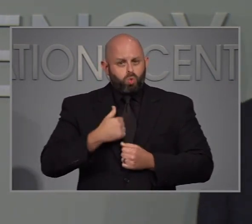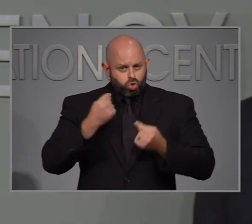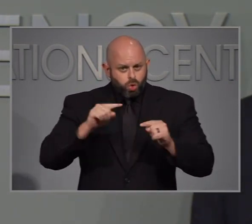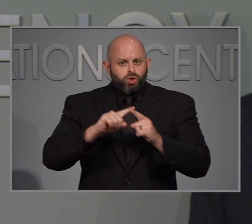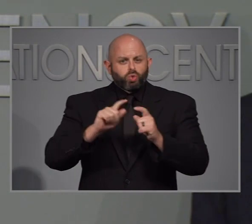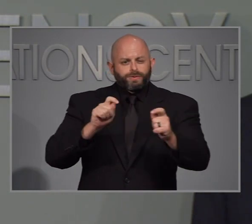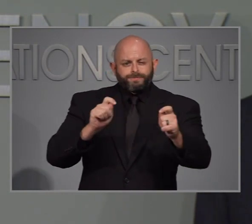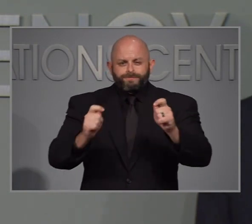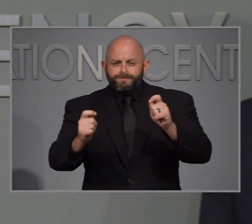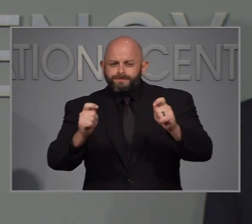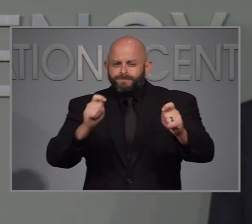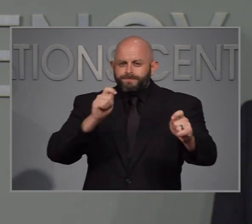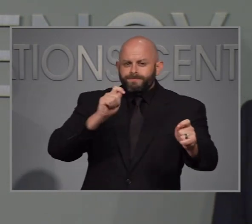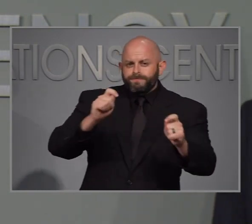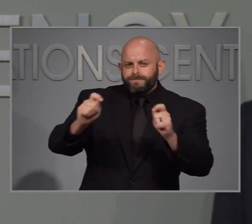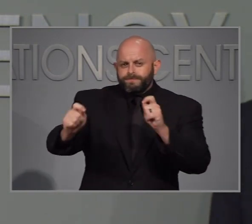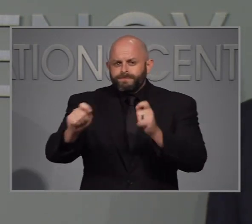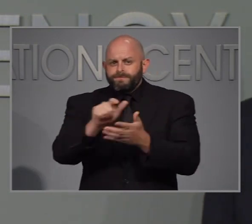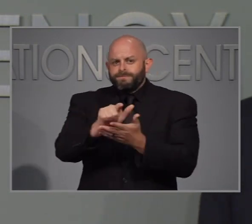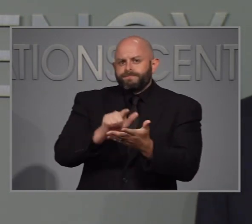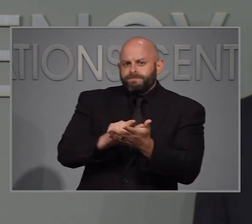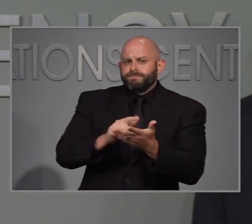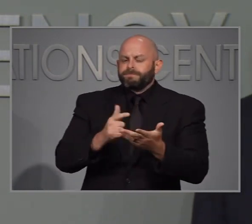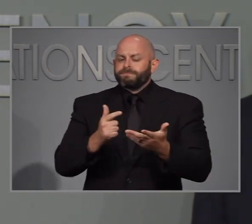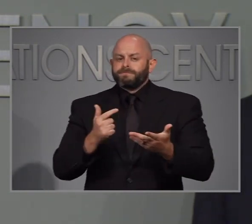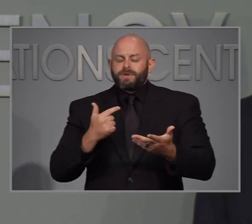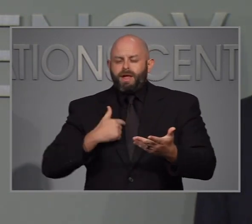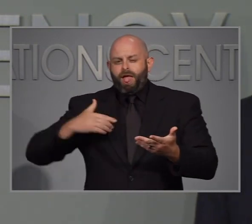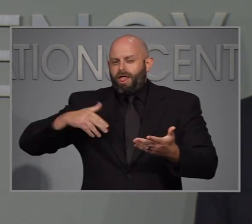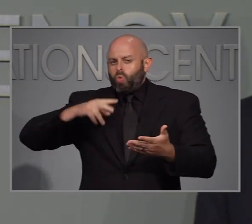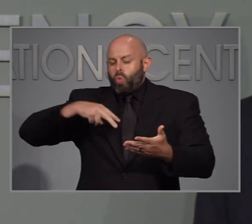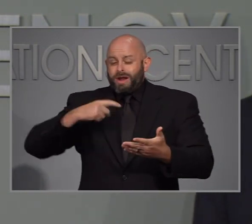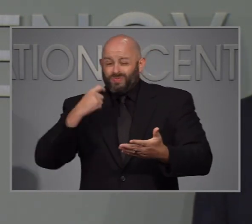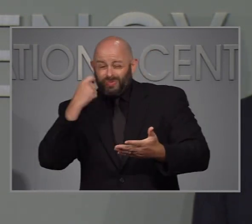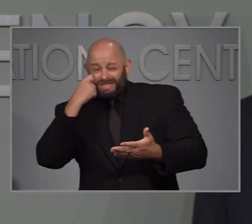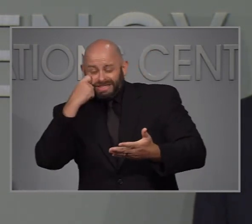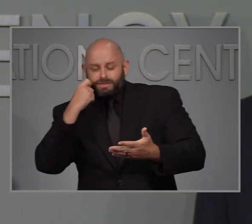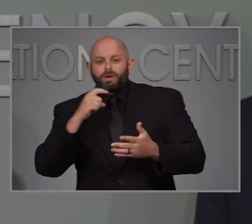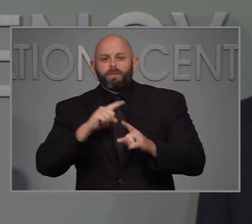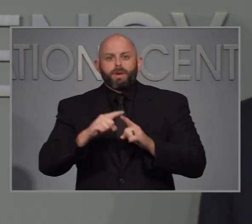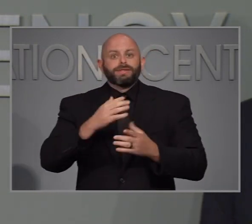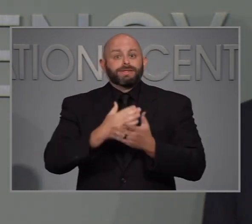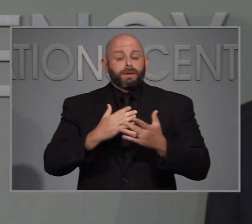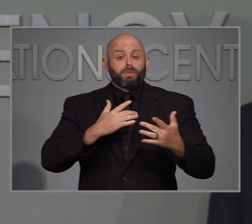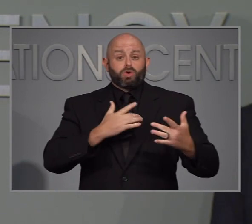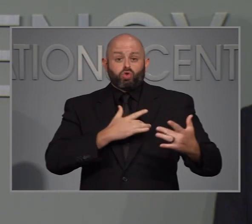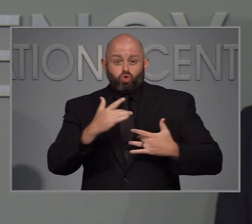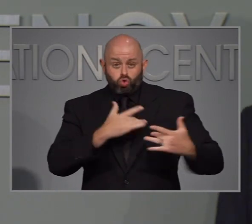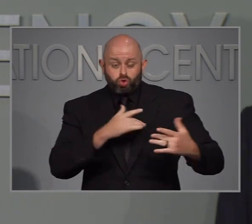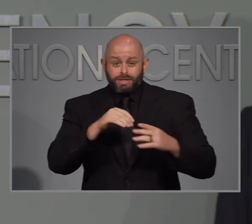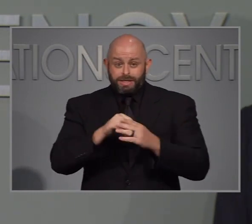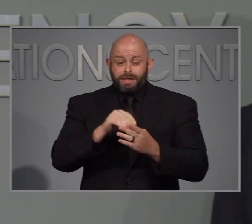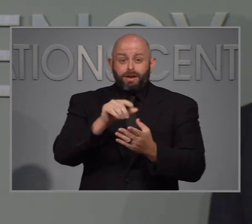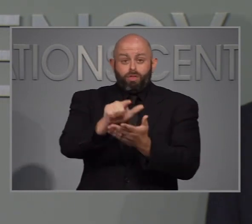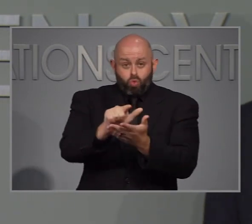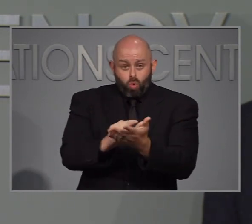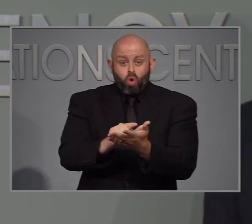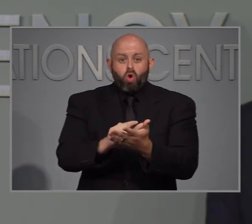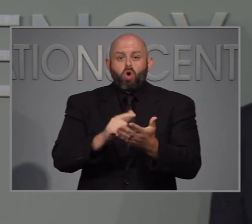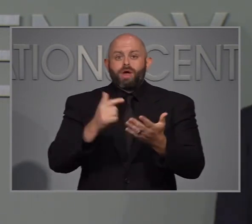de mejorarla conforme pasa el tiempo. No he leído la última versión, pero he escuchado que algunas de las inquietudes que existen es